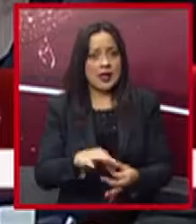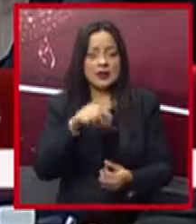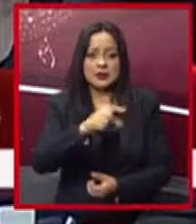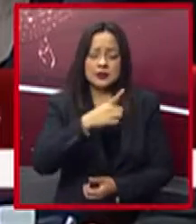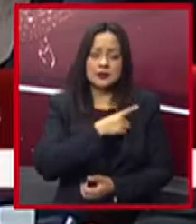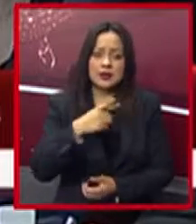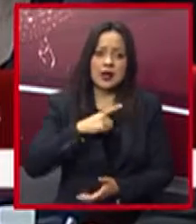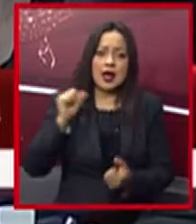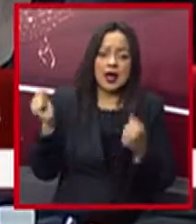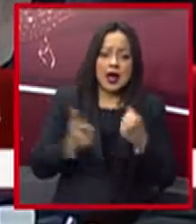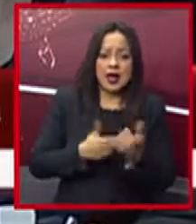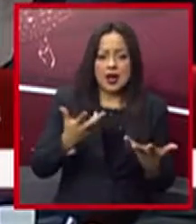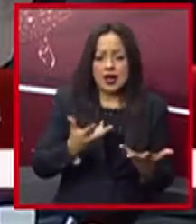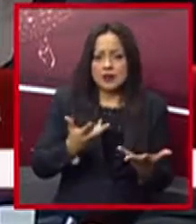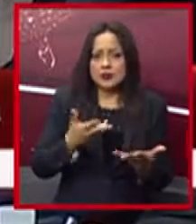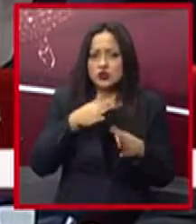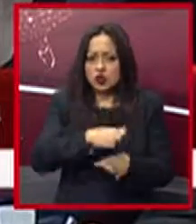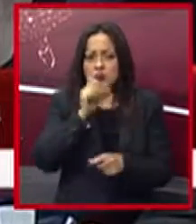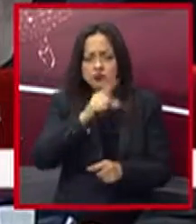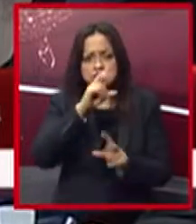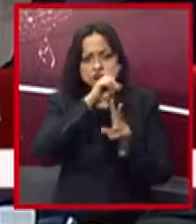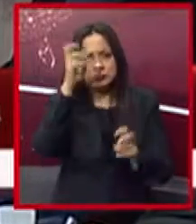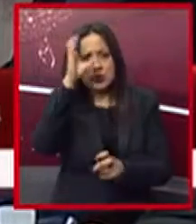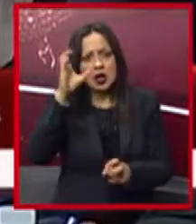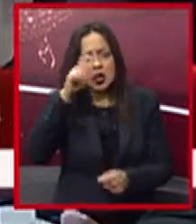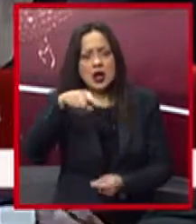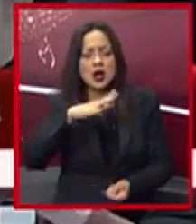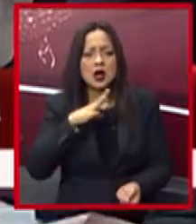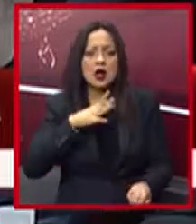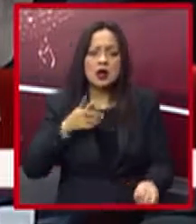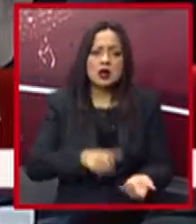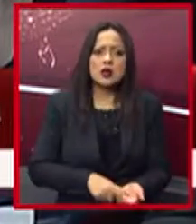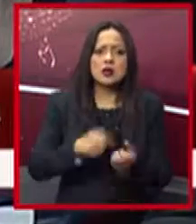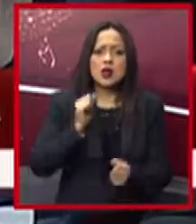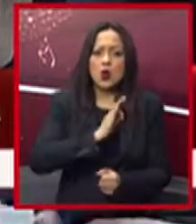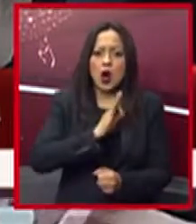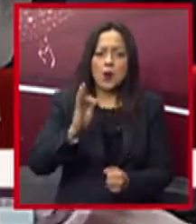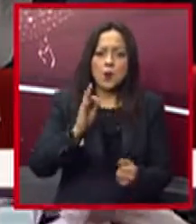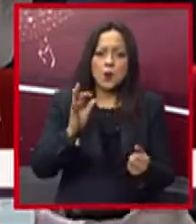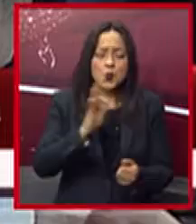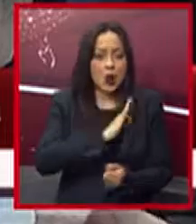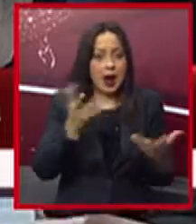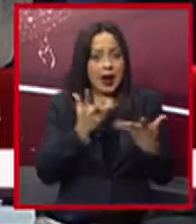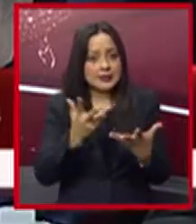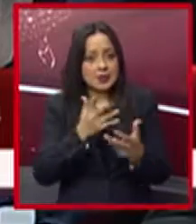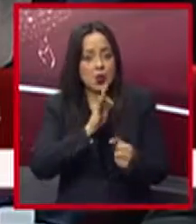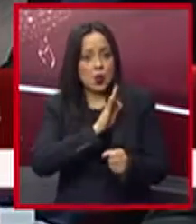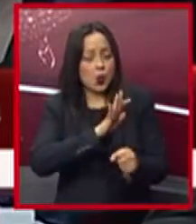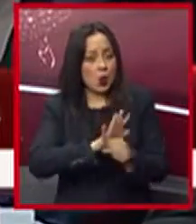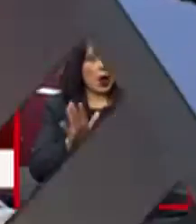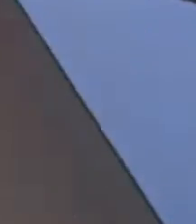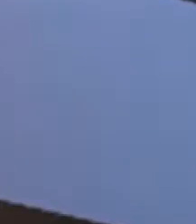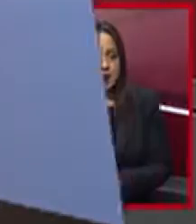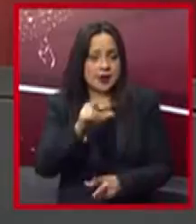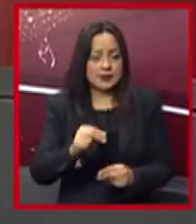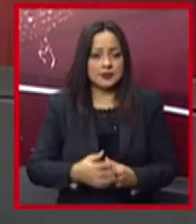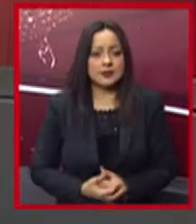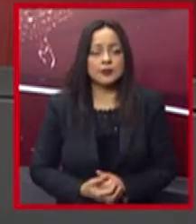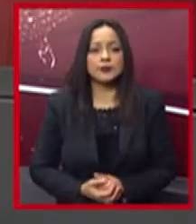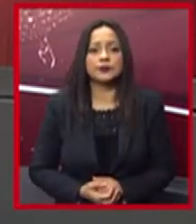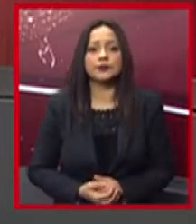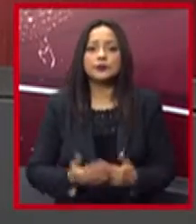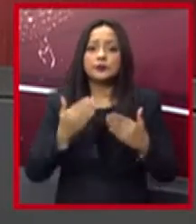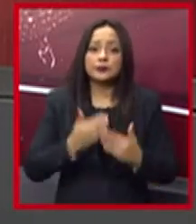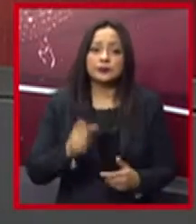tiene deficiencias en lo que permite y no permite y cómo se puede hacer y las dificultades que hay. Luego